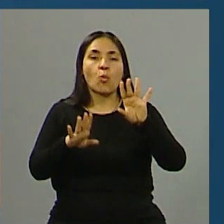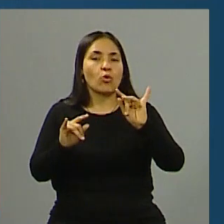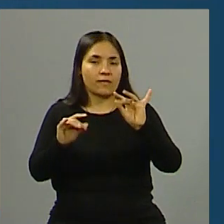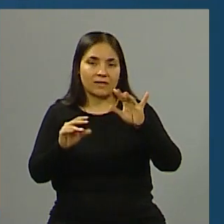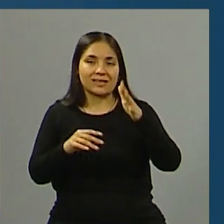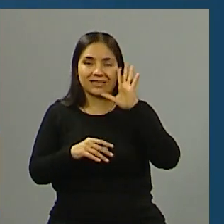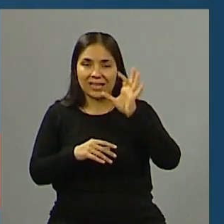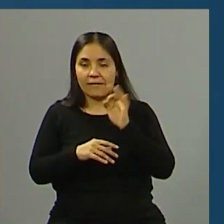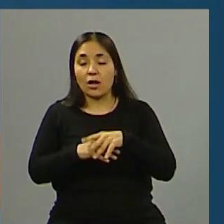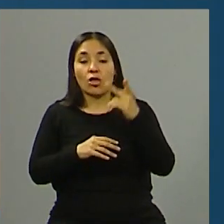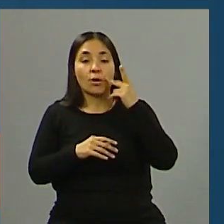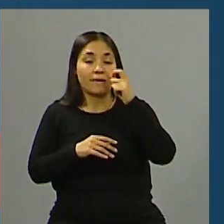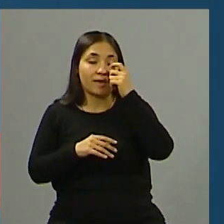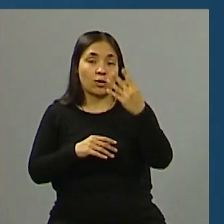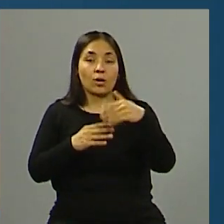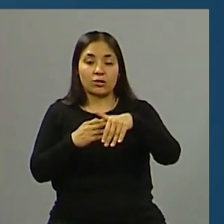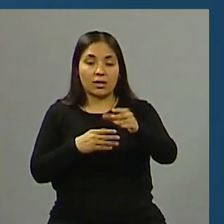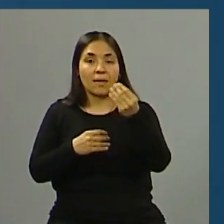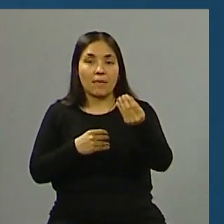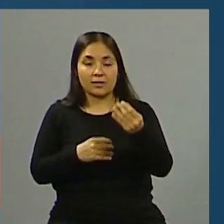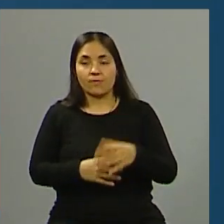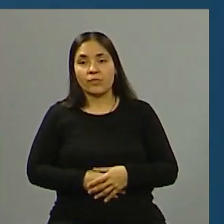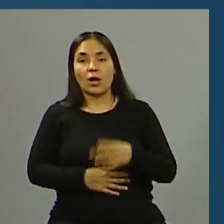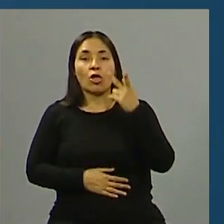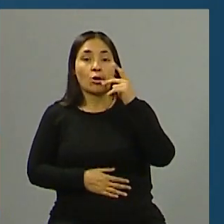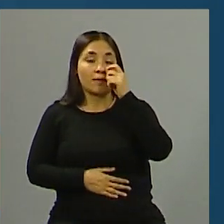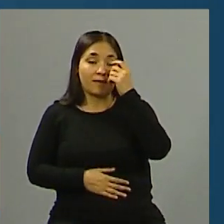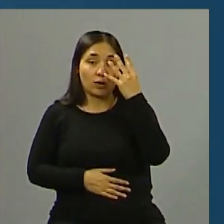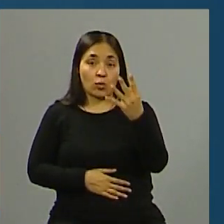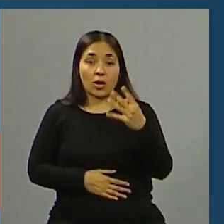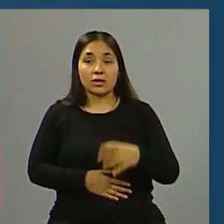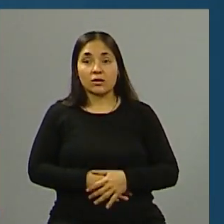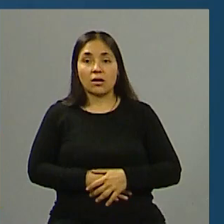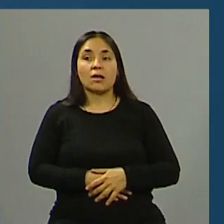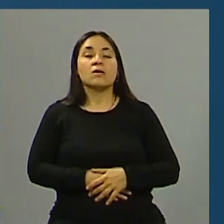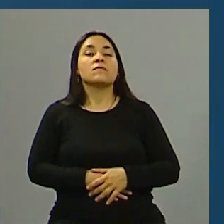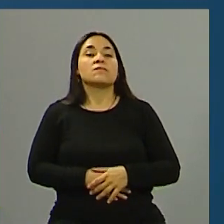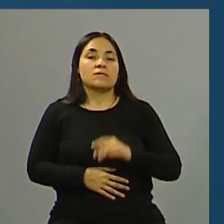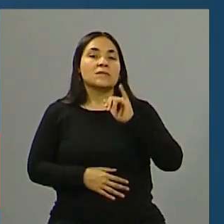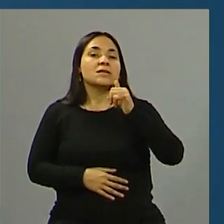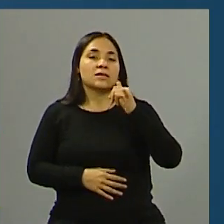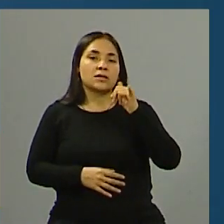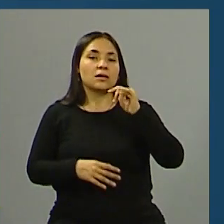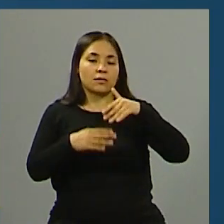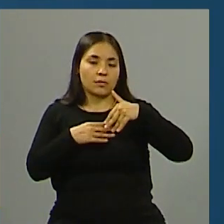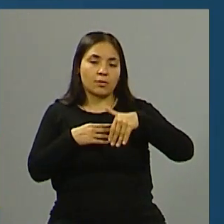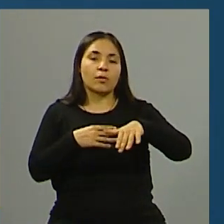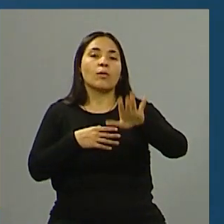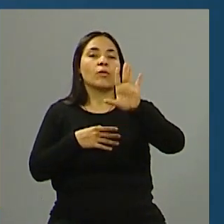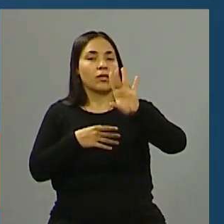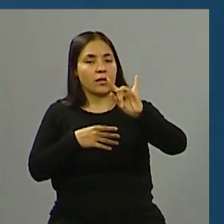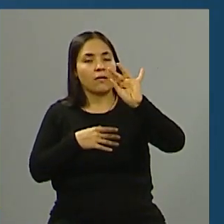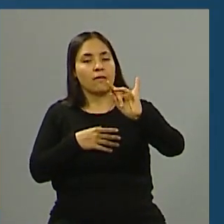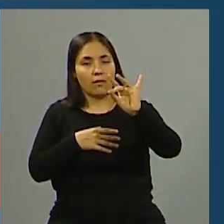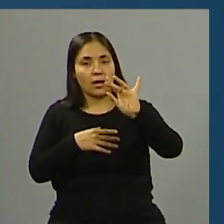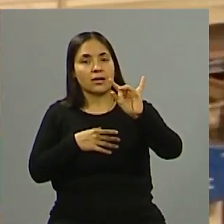ya en el 2024? Nosotros en el 2024 pensamos que sí, va a ser un tránsito bastante complicado. O